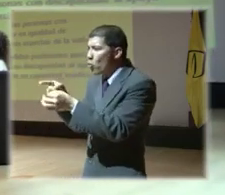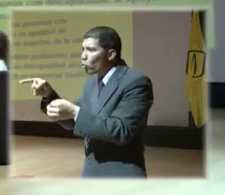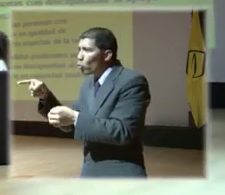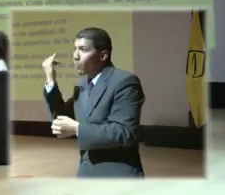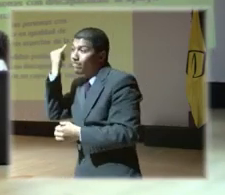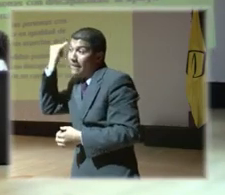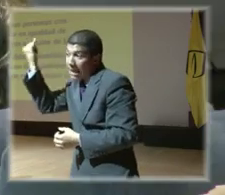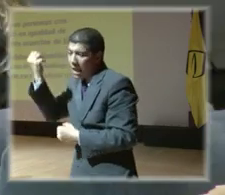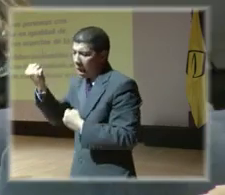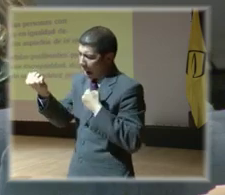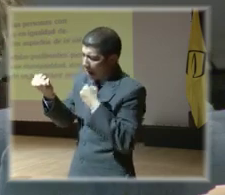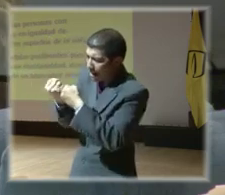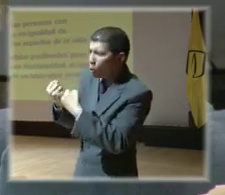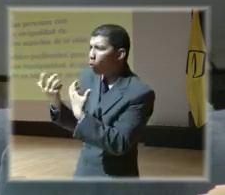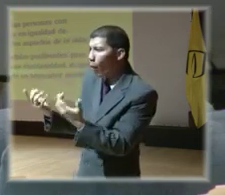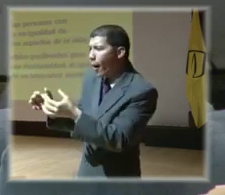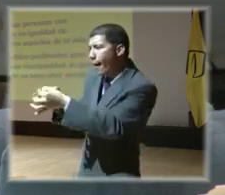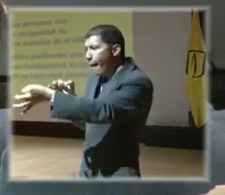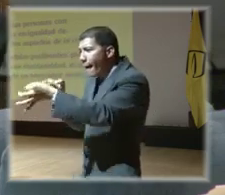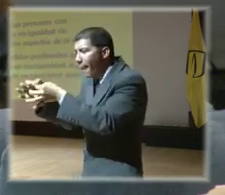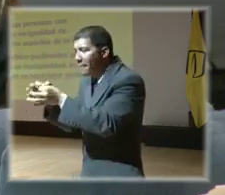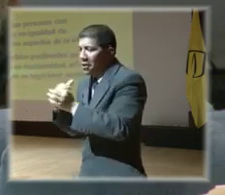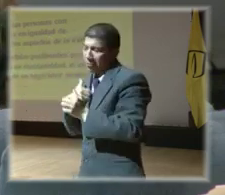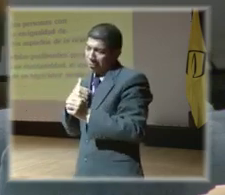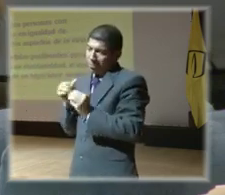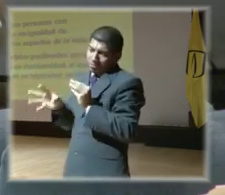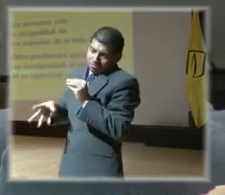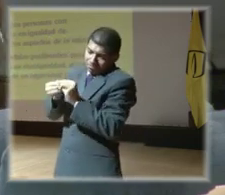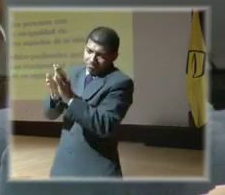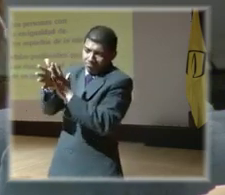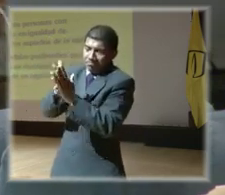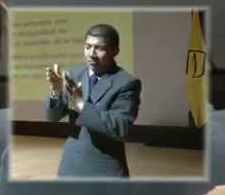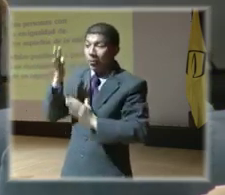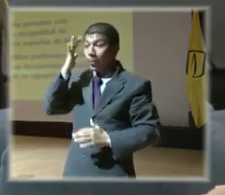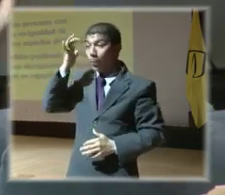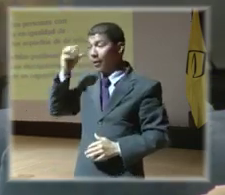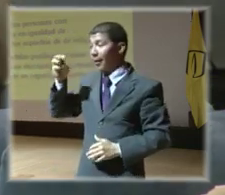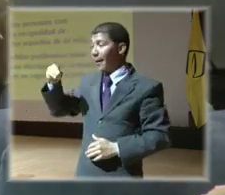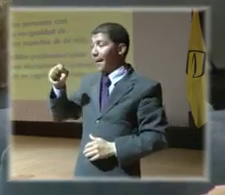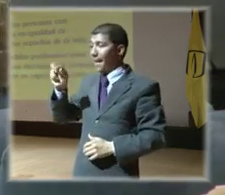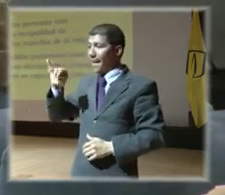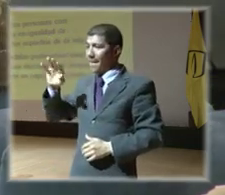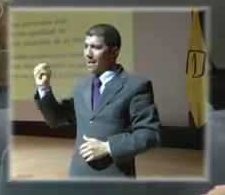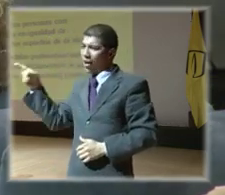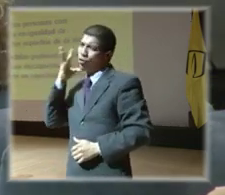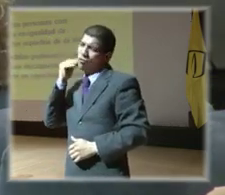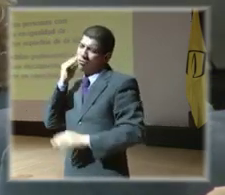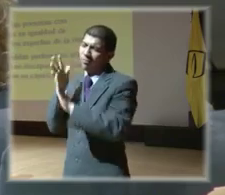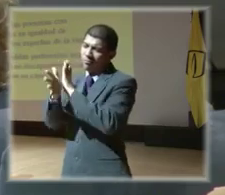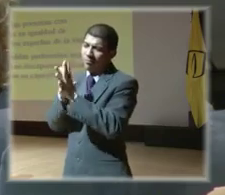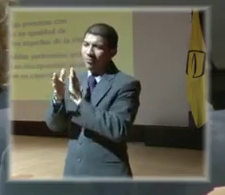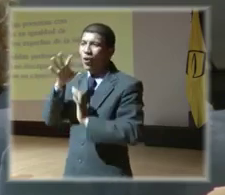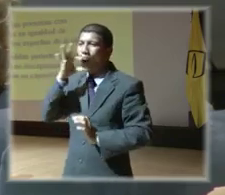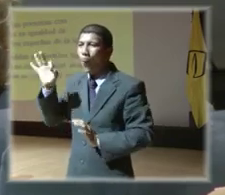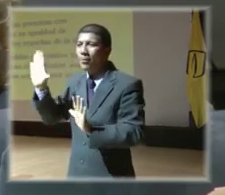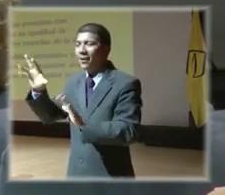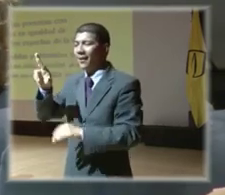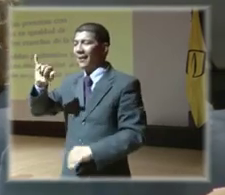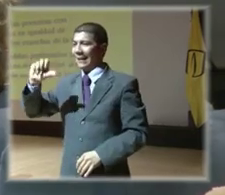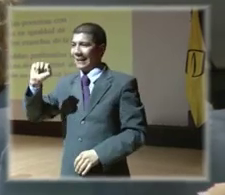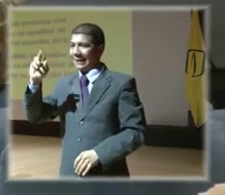parece que era algo como para agregarlo, ya que Mario había hecho alusión a la sentencia que tiene que ver también con lo que decía